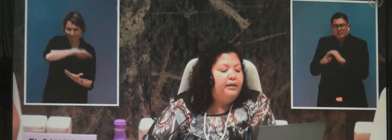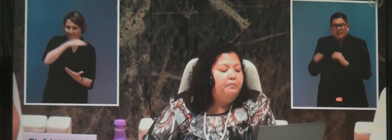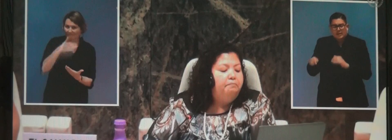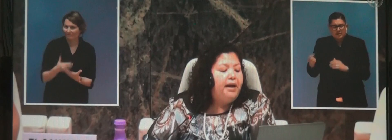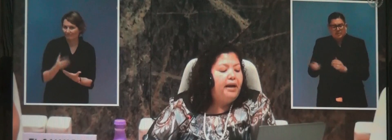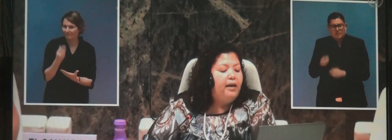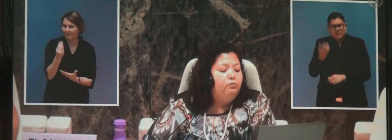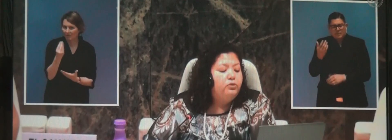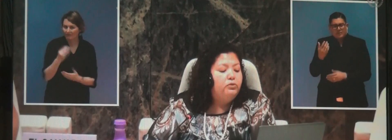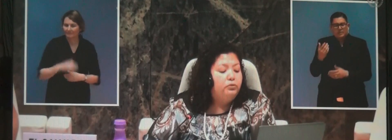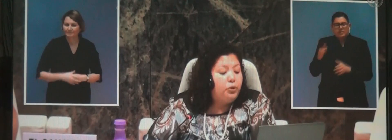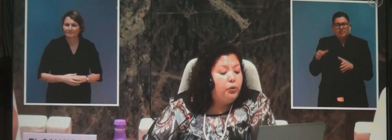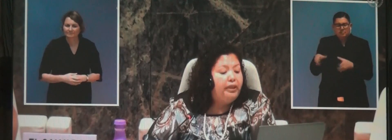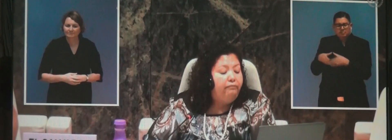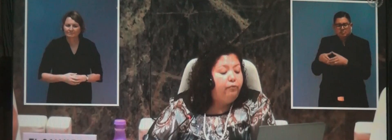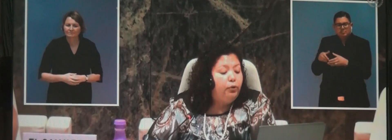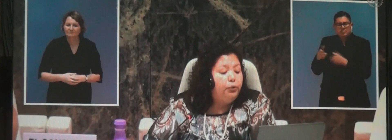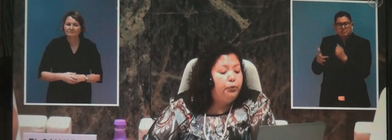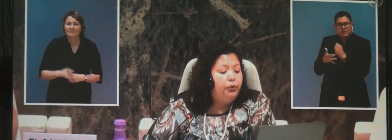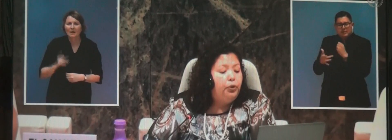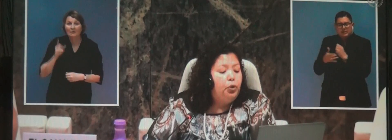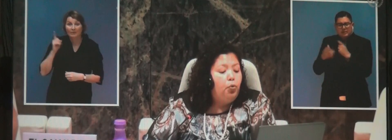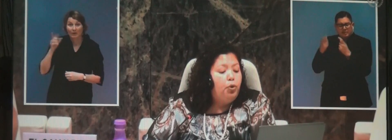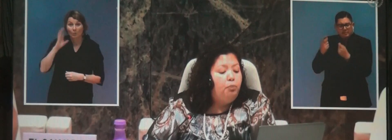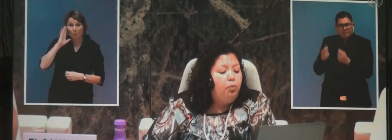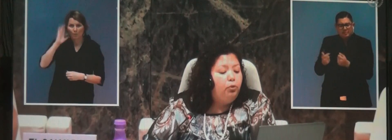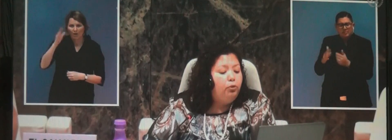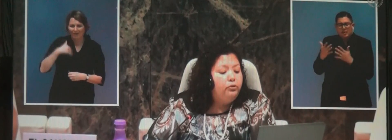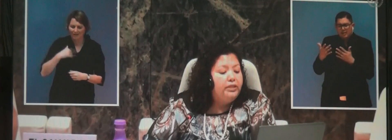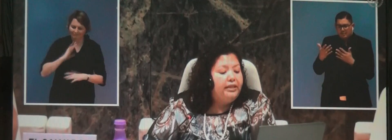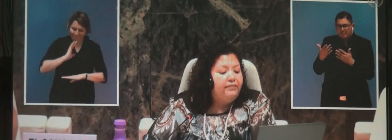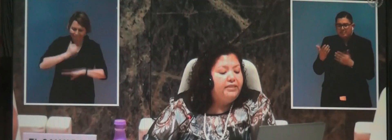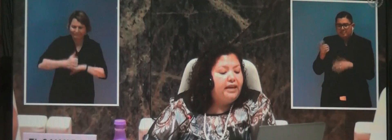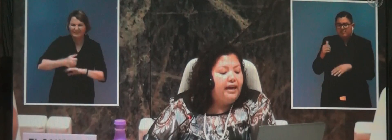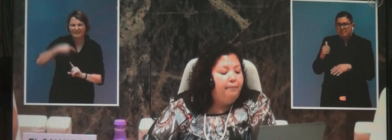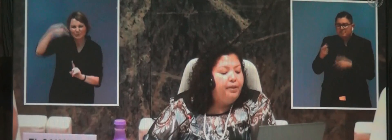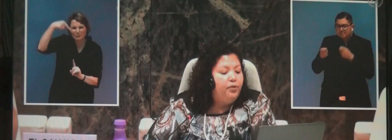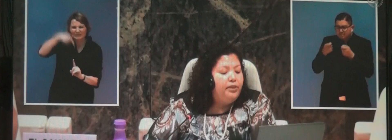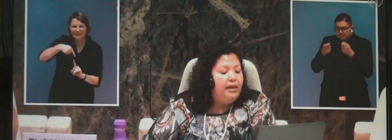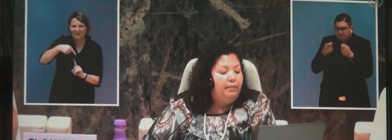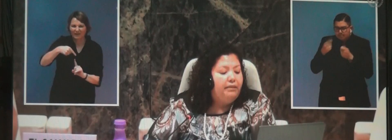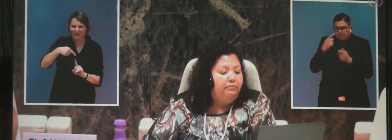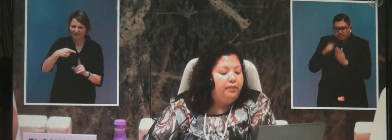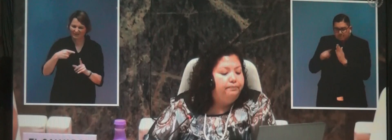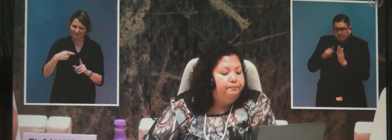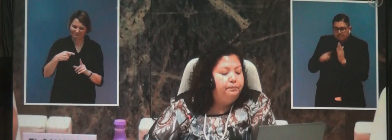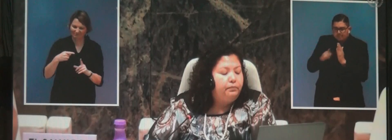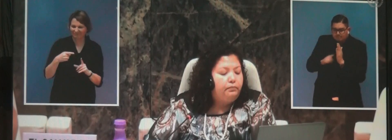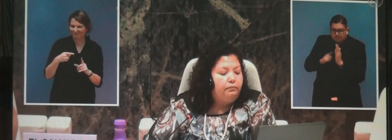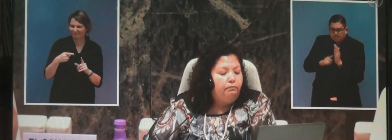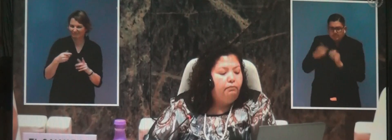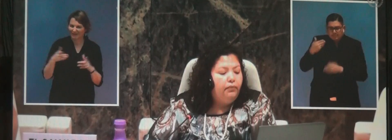Financiera para la ejecución del fondo, cuyo monto se revisará periódicamente.